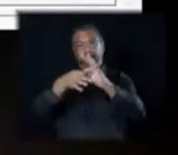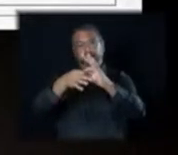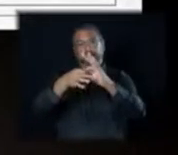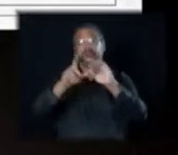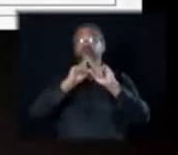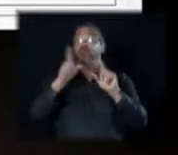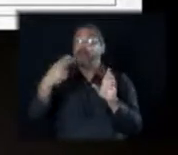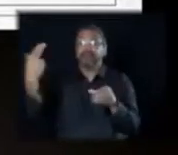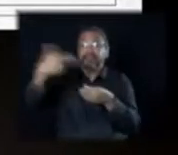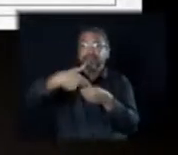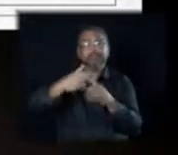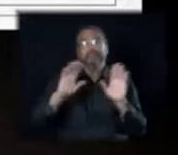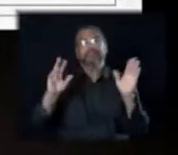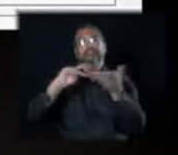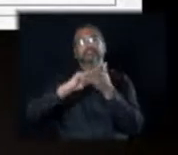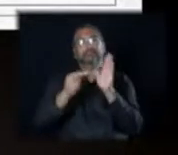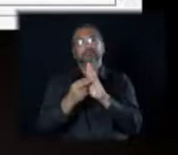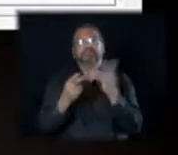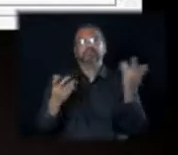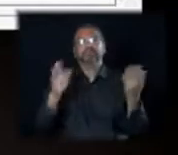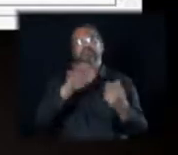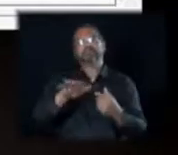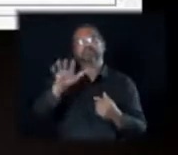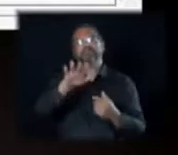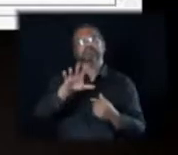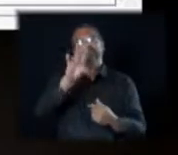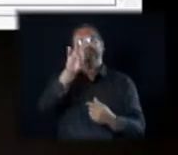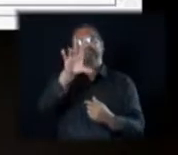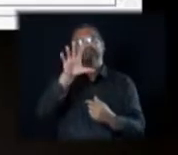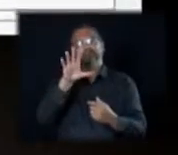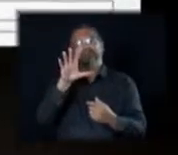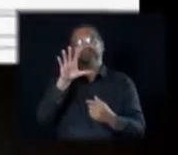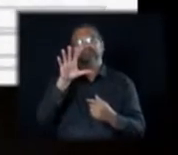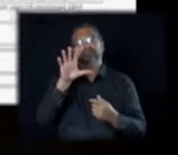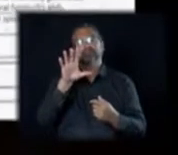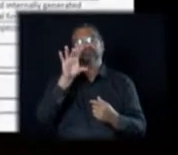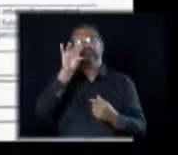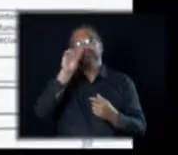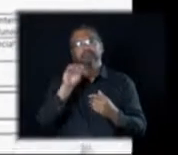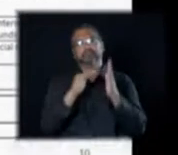no son parte de esta cuenta única, pero son parte del gobierno, son aproximadamente